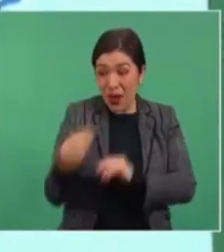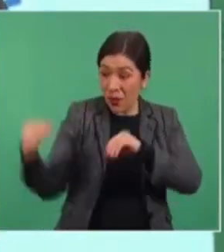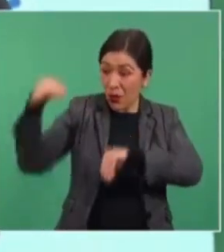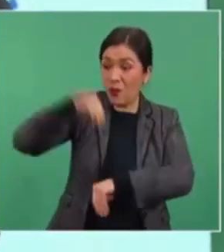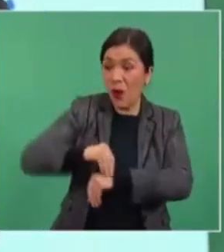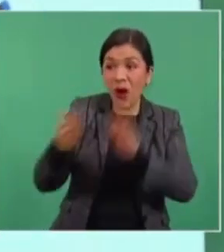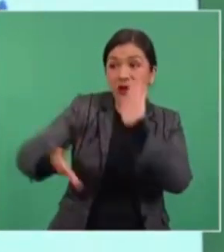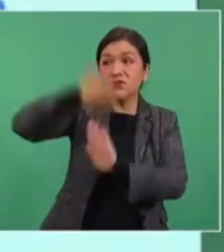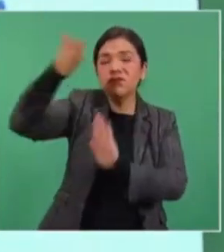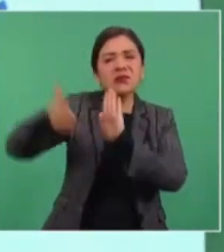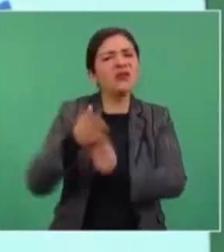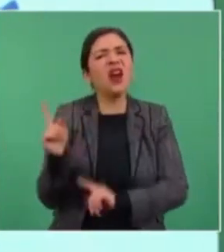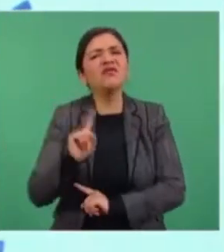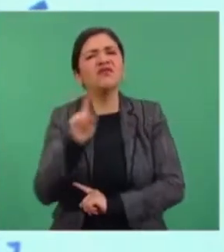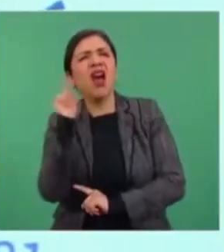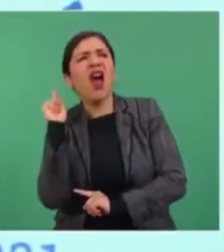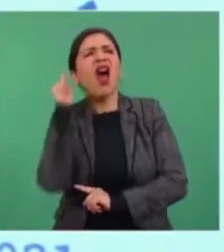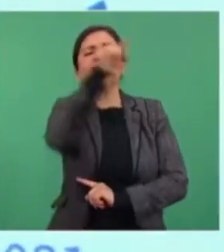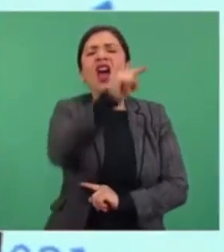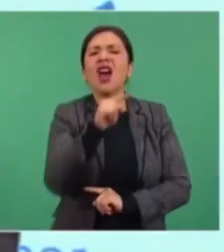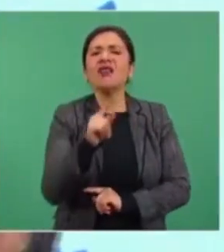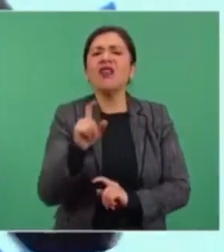decidió construirla en Texas